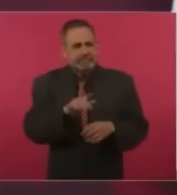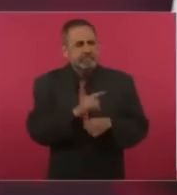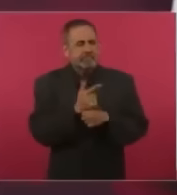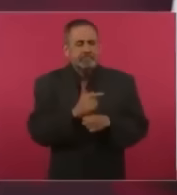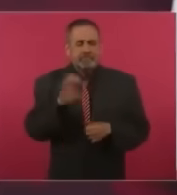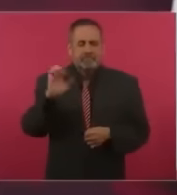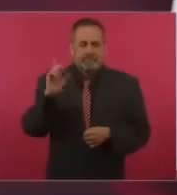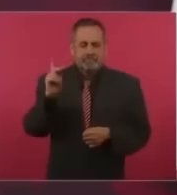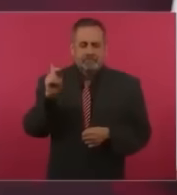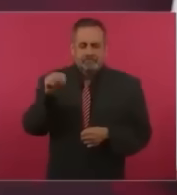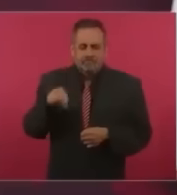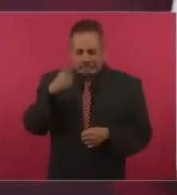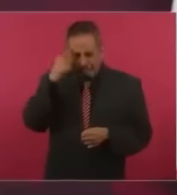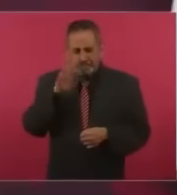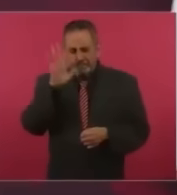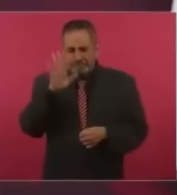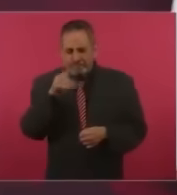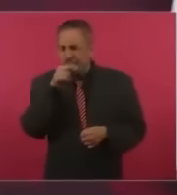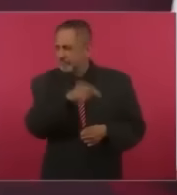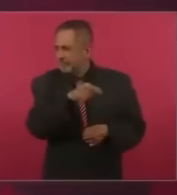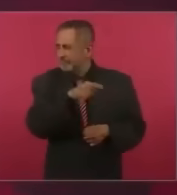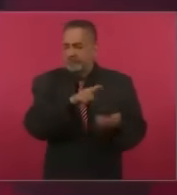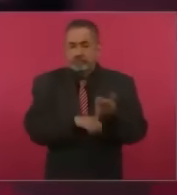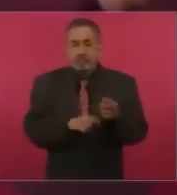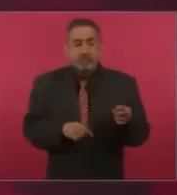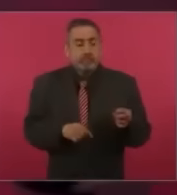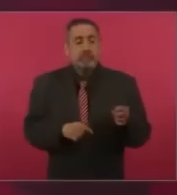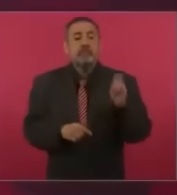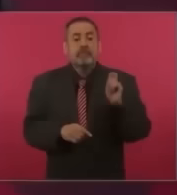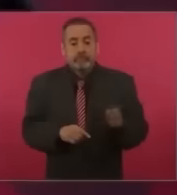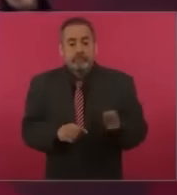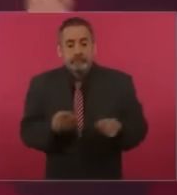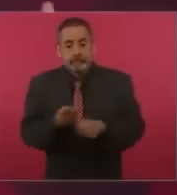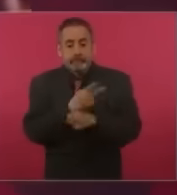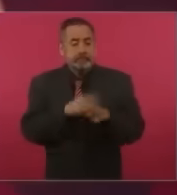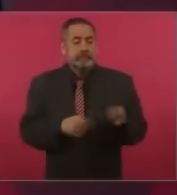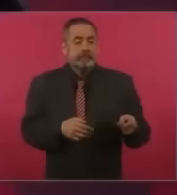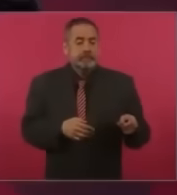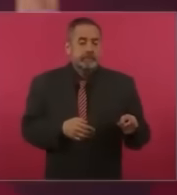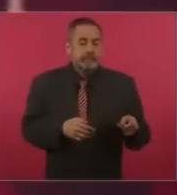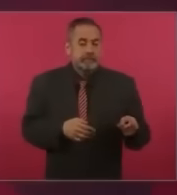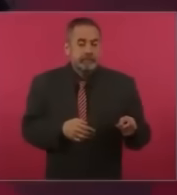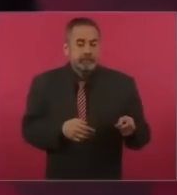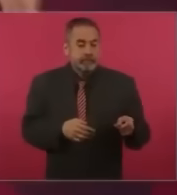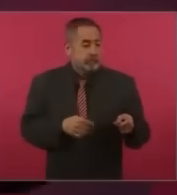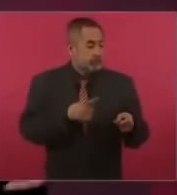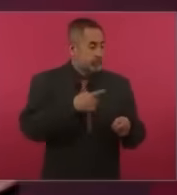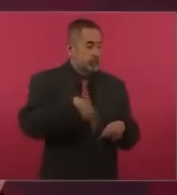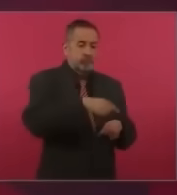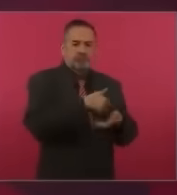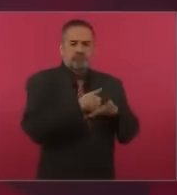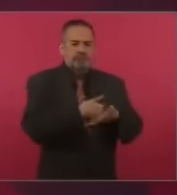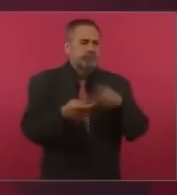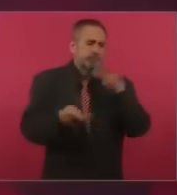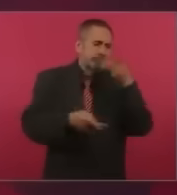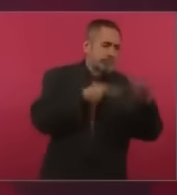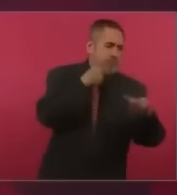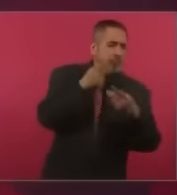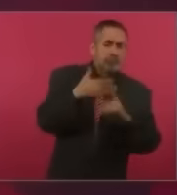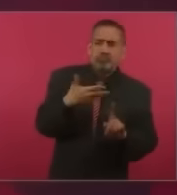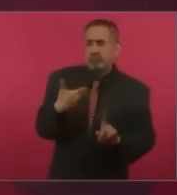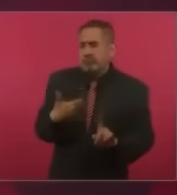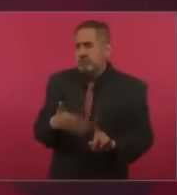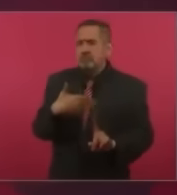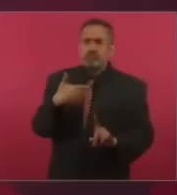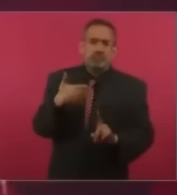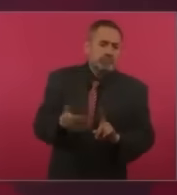universal y en favor de lo ido definido por las necesidades más básicas del ser humano sin López Obrador en la conducción